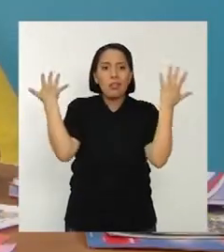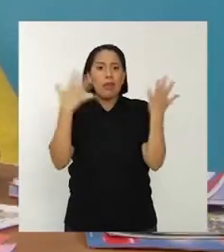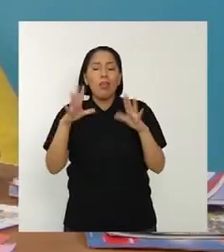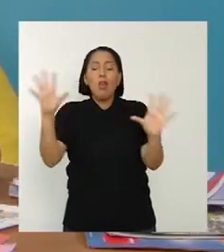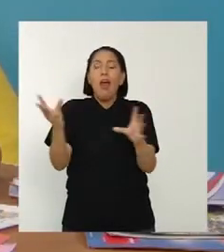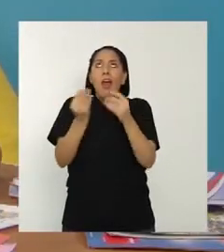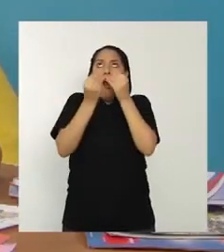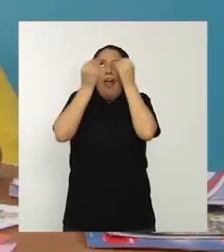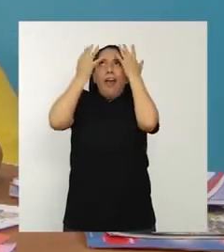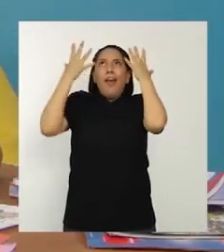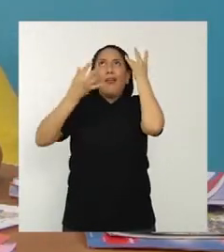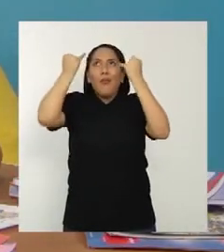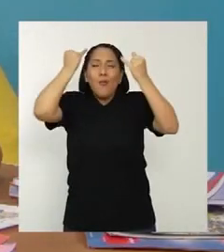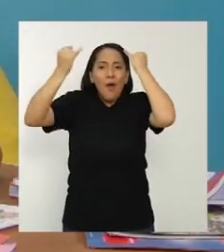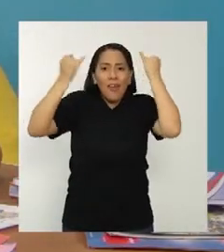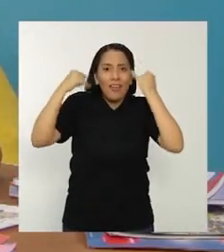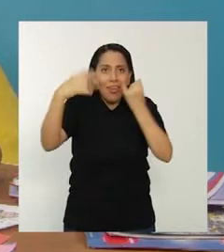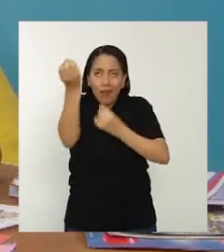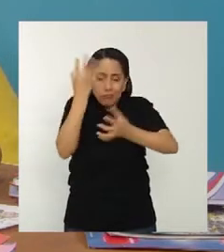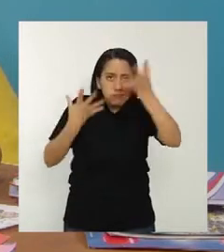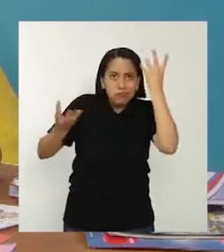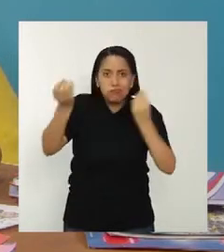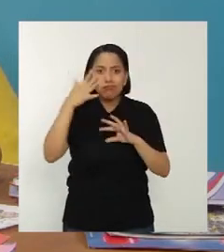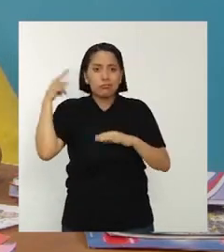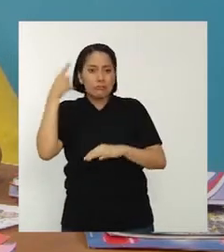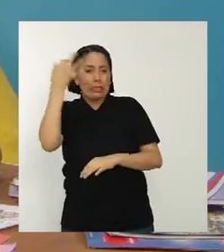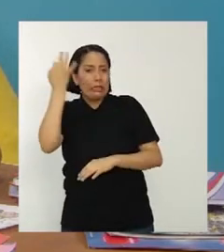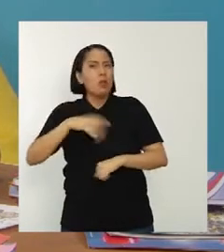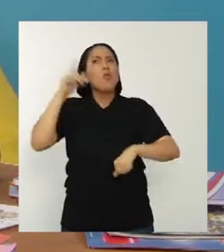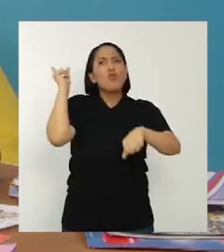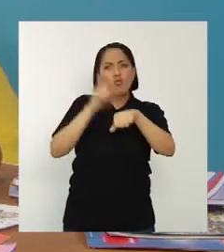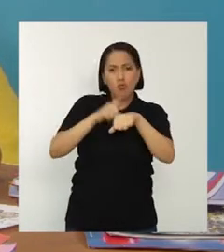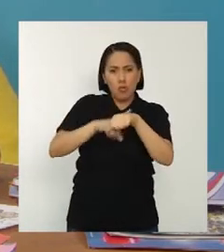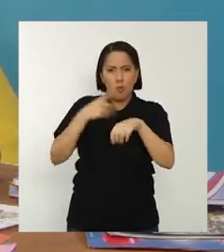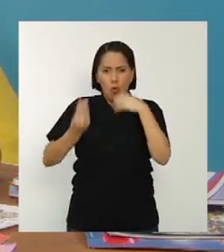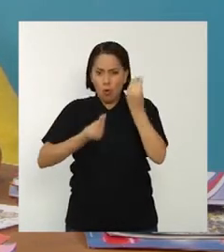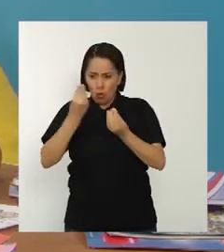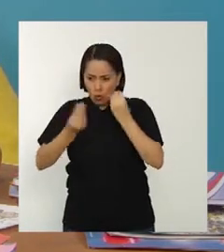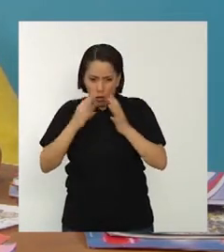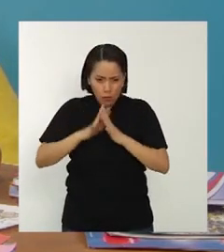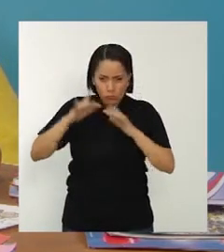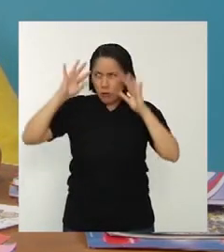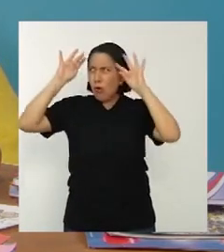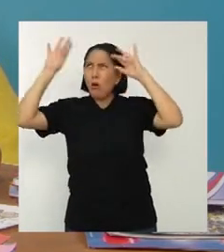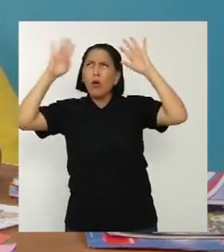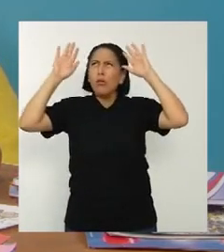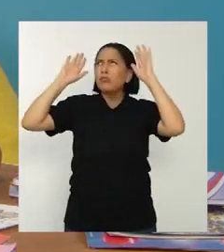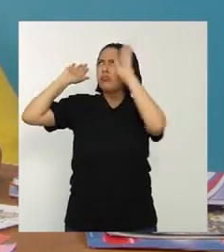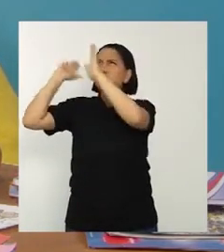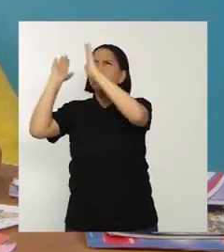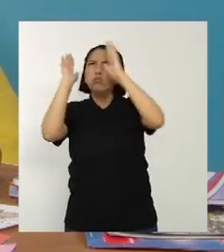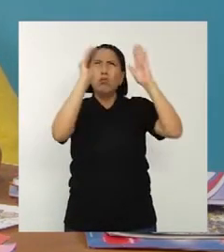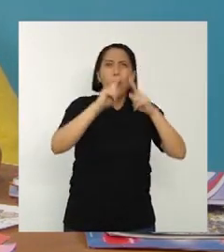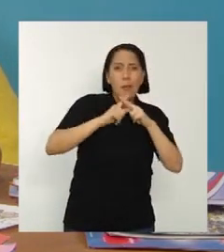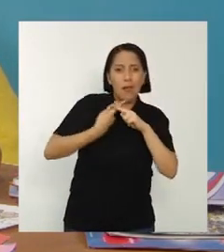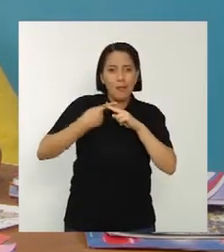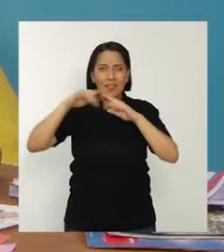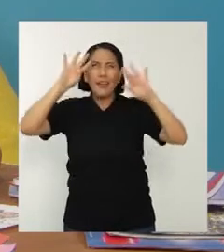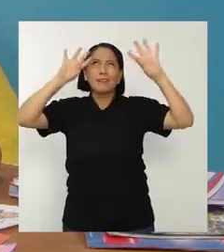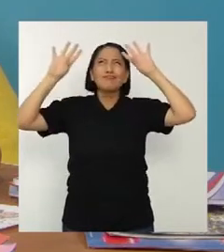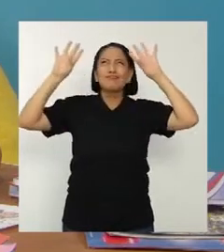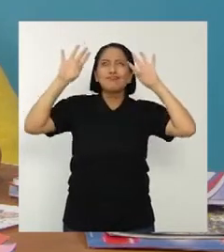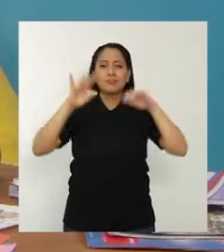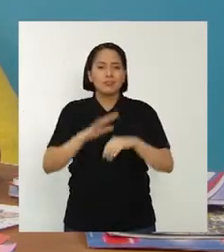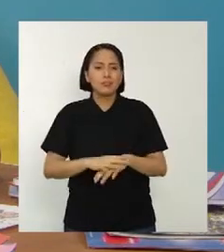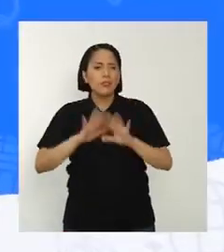ideas! Estoy inspirado con todas las ideas que nos han contado. Creo que es un buen momento de organizar nuestros pensamientos para comenzar